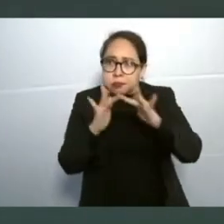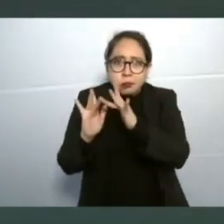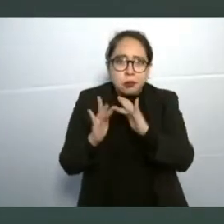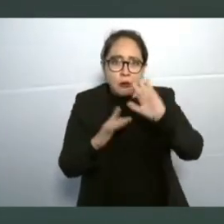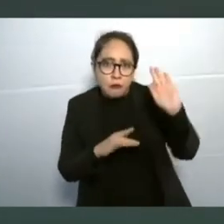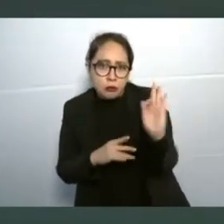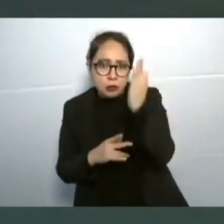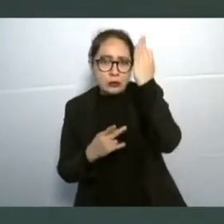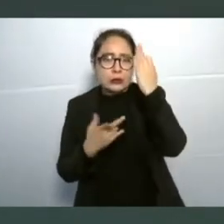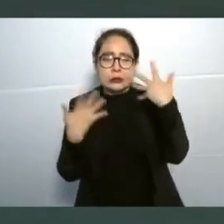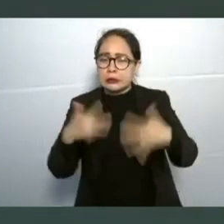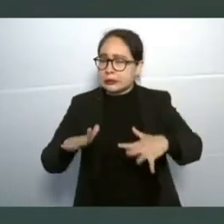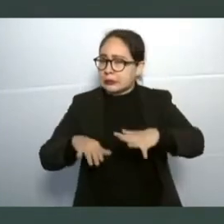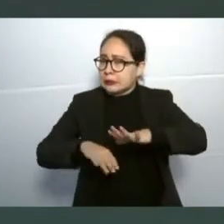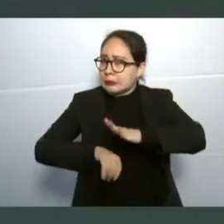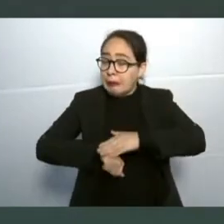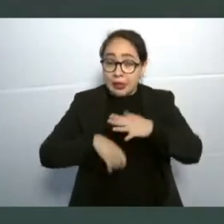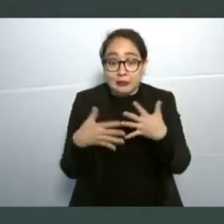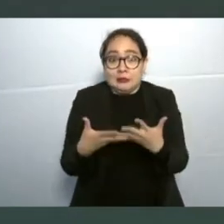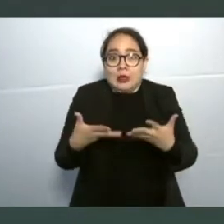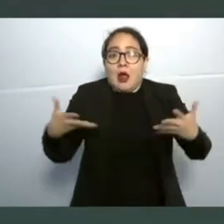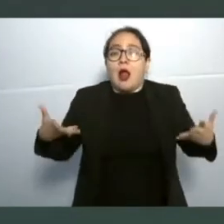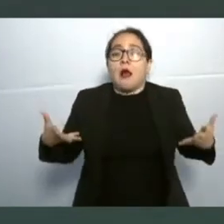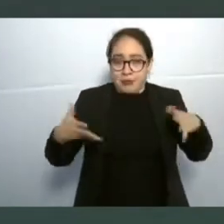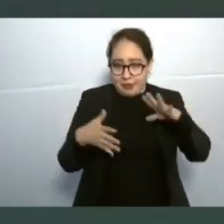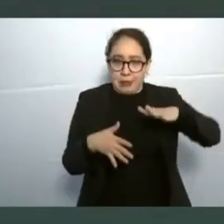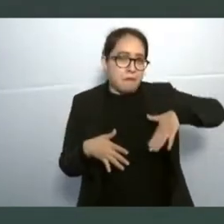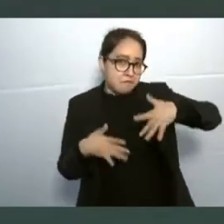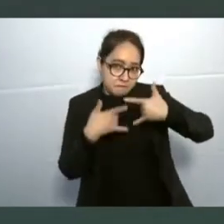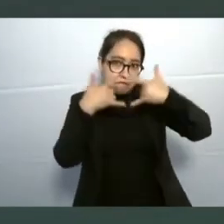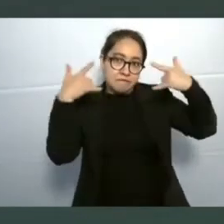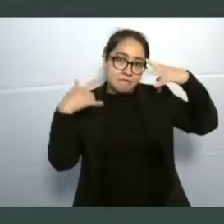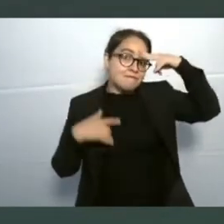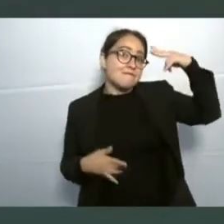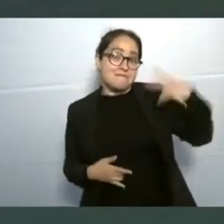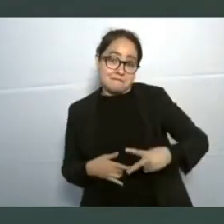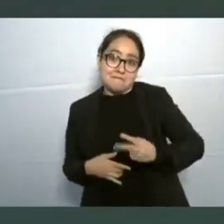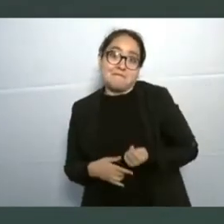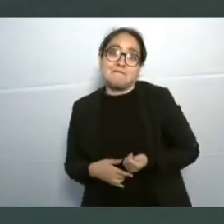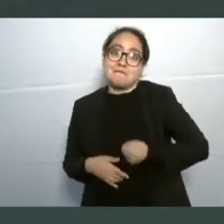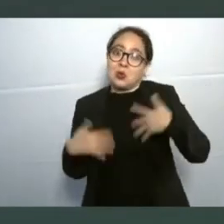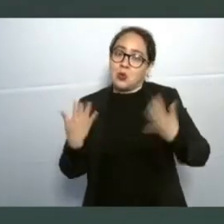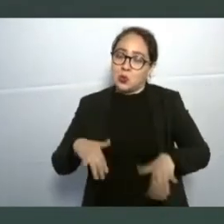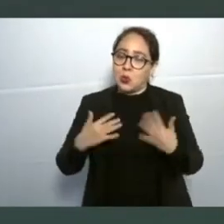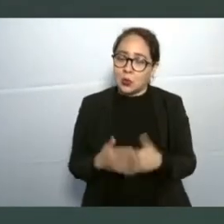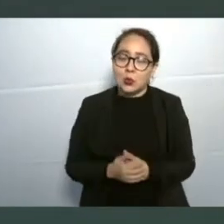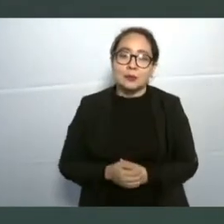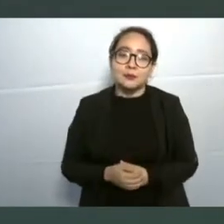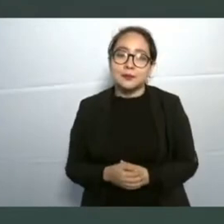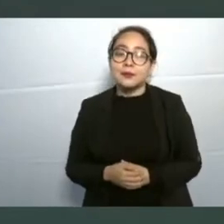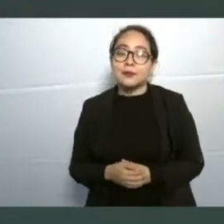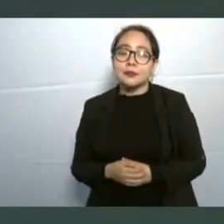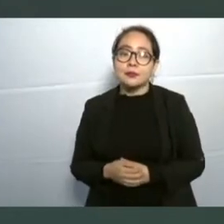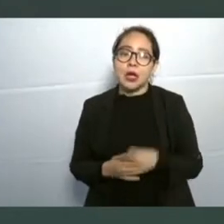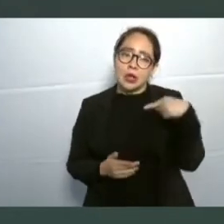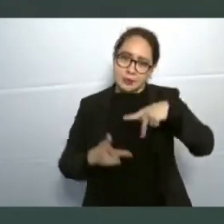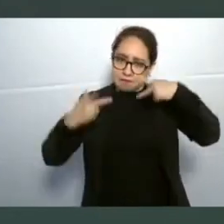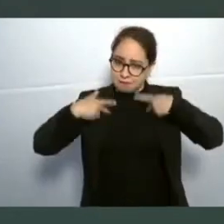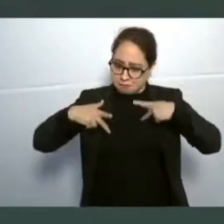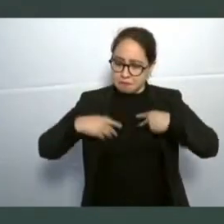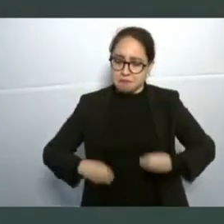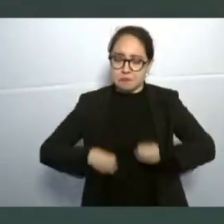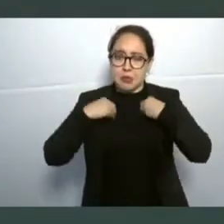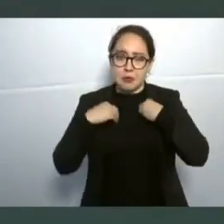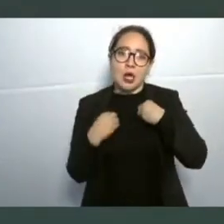federal más importante en la historia reciente de nuestro país. Los ciudadanos de las Choapas y de